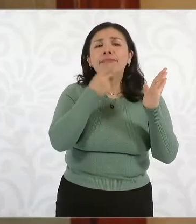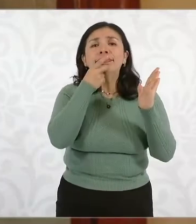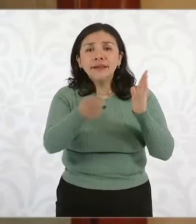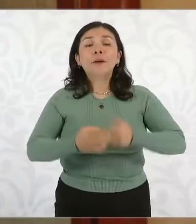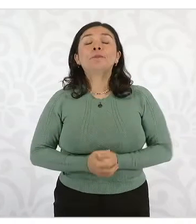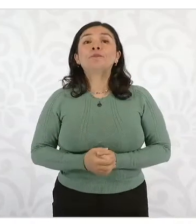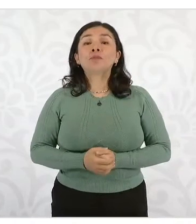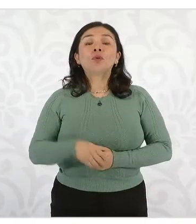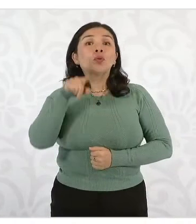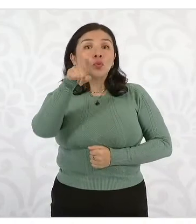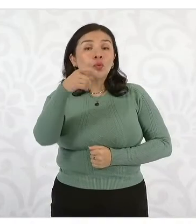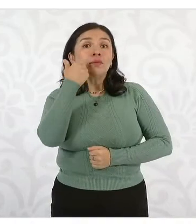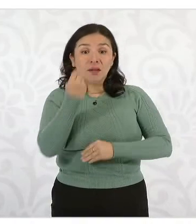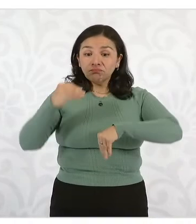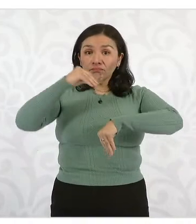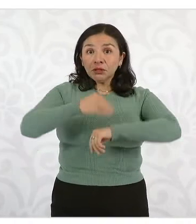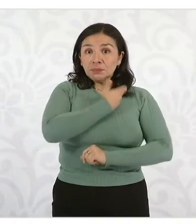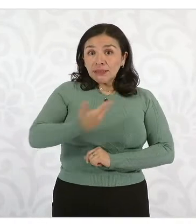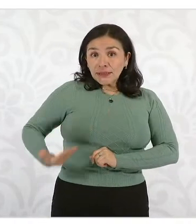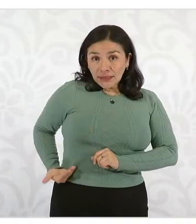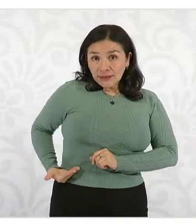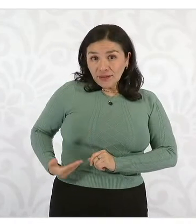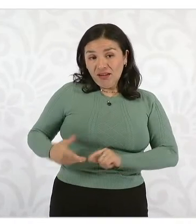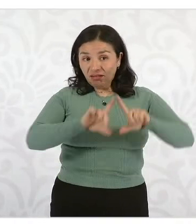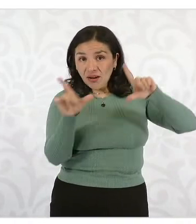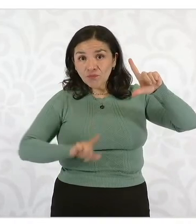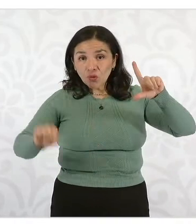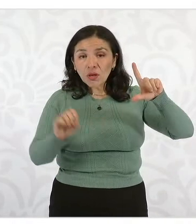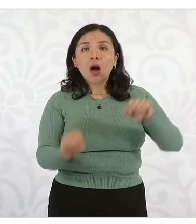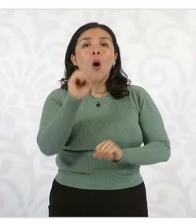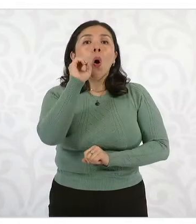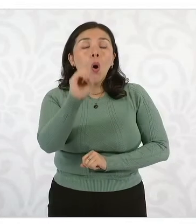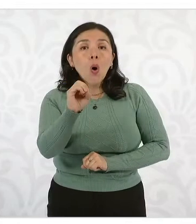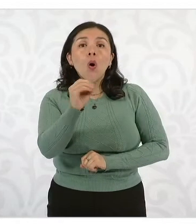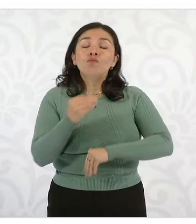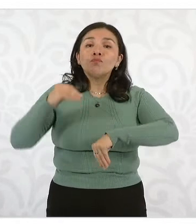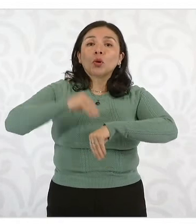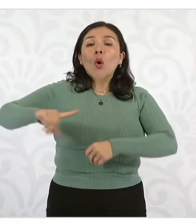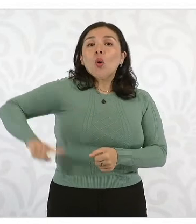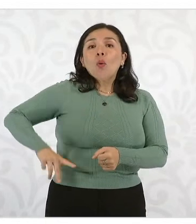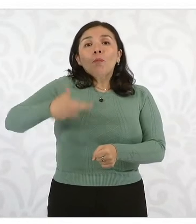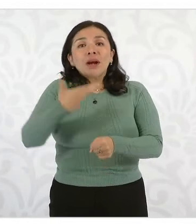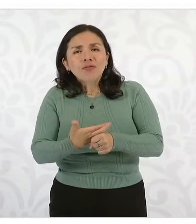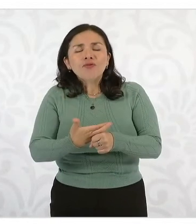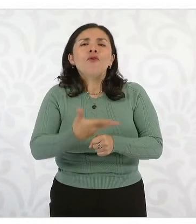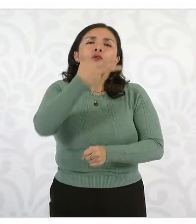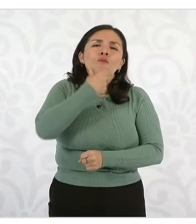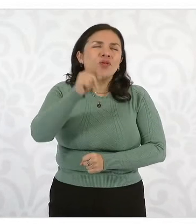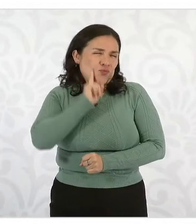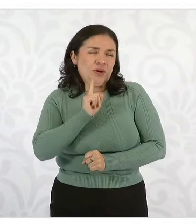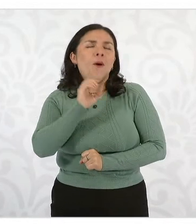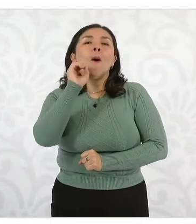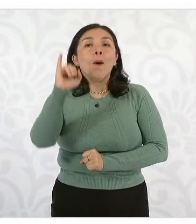que para ocupar la presidencia de la República o ser gobernador, gobernadora o jefa